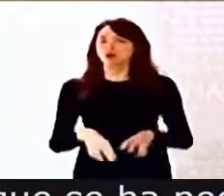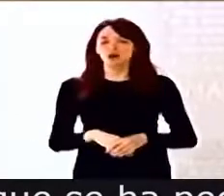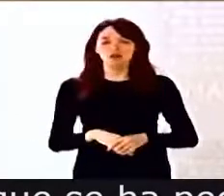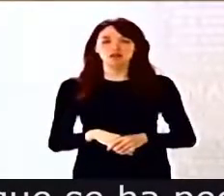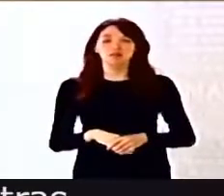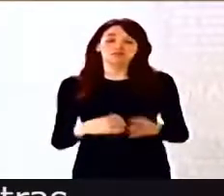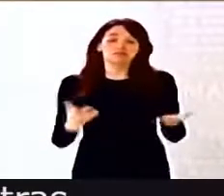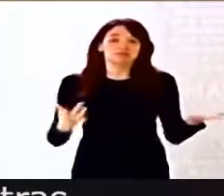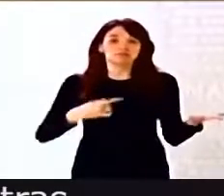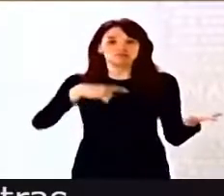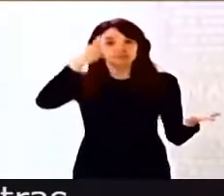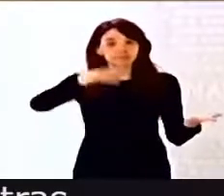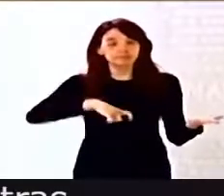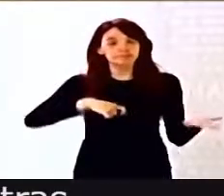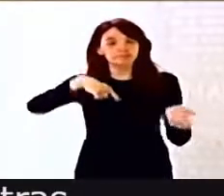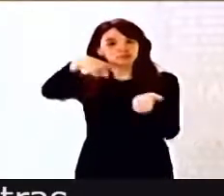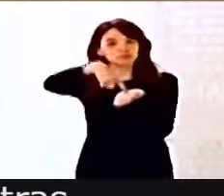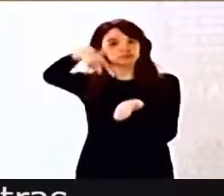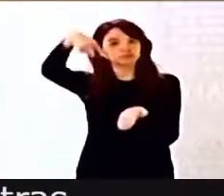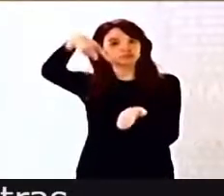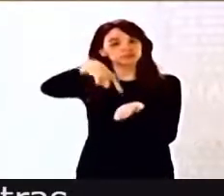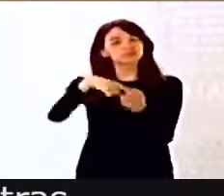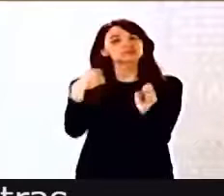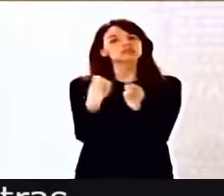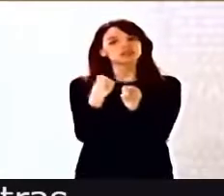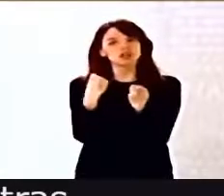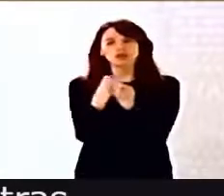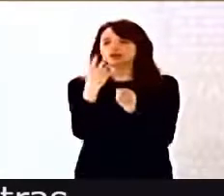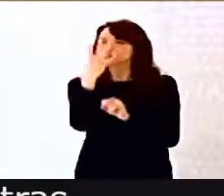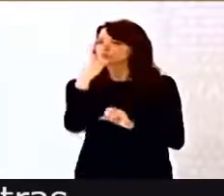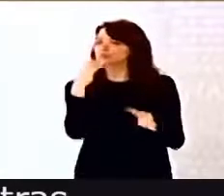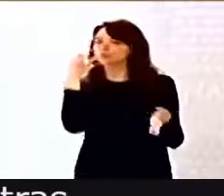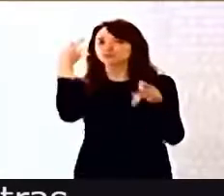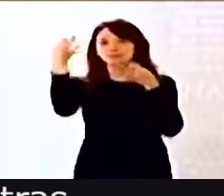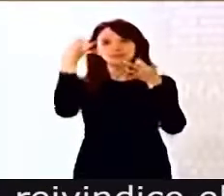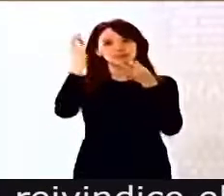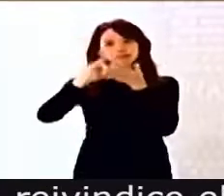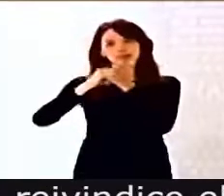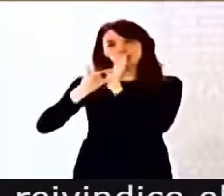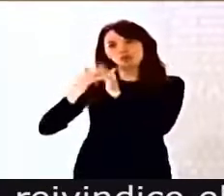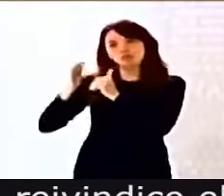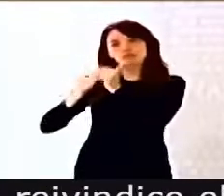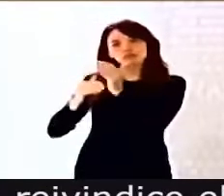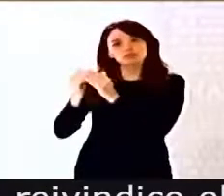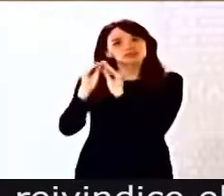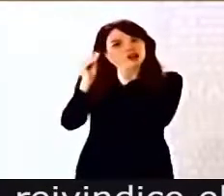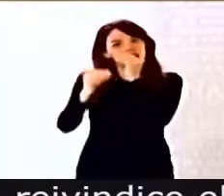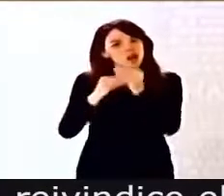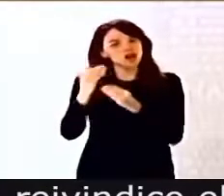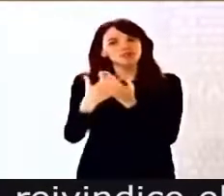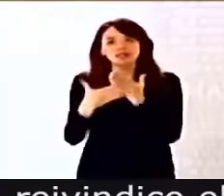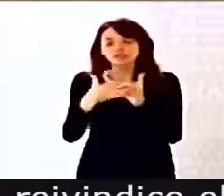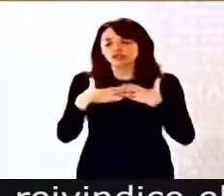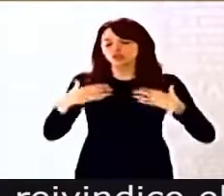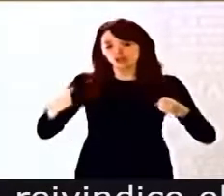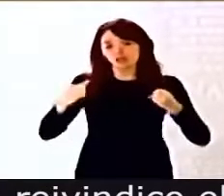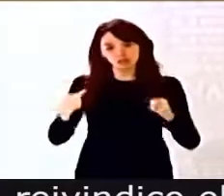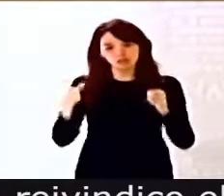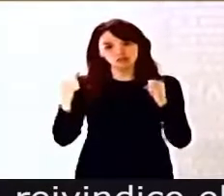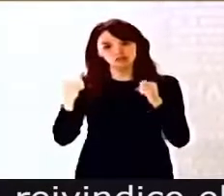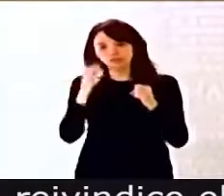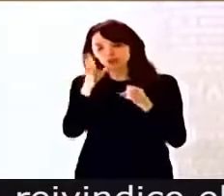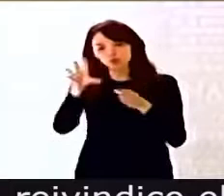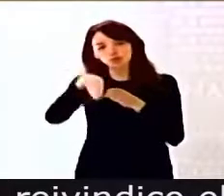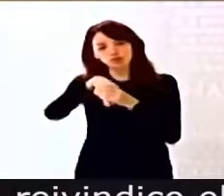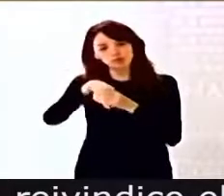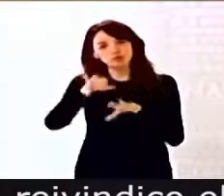tanto, yo reivindico ese trabajo serio y ese trabajo técnico que ha hecho el Ministerio de Sanidad del Gobierno